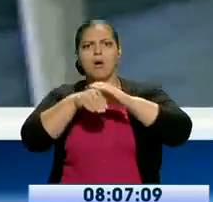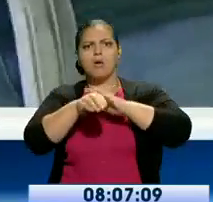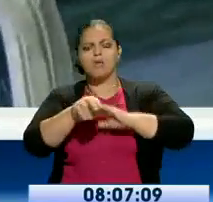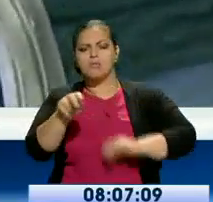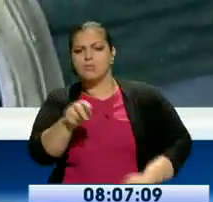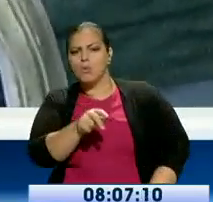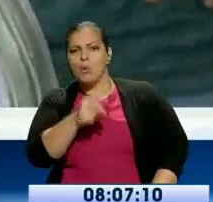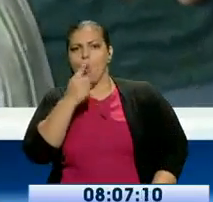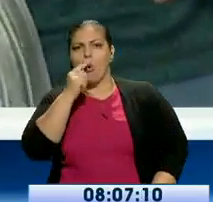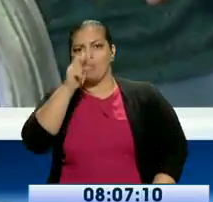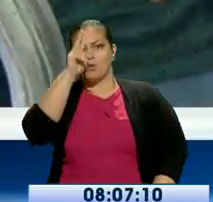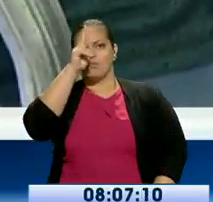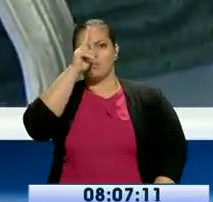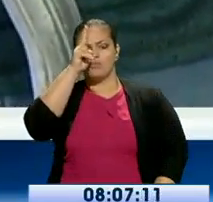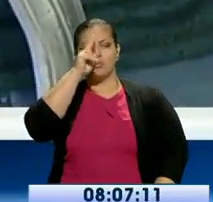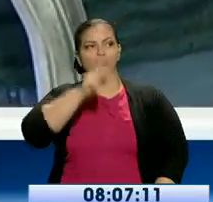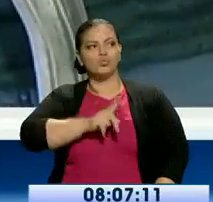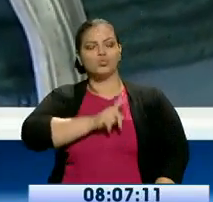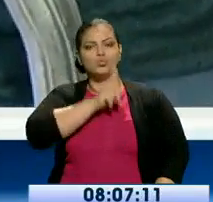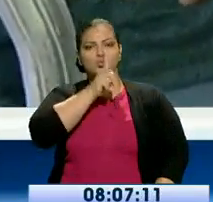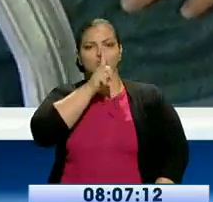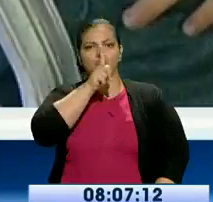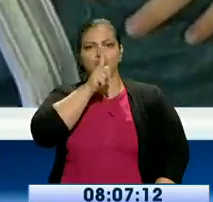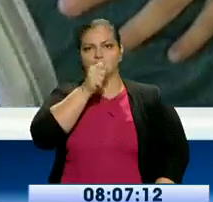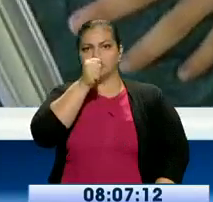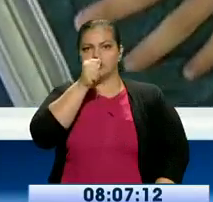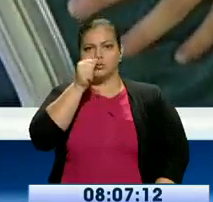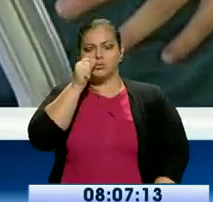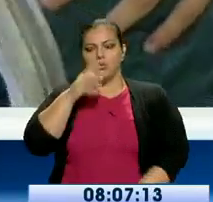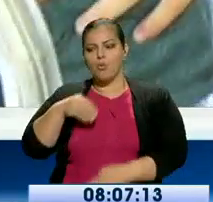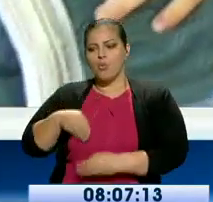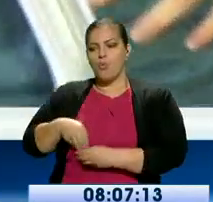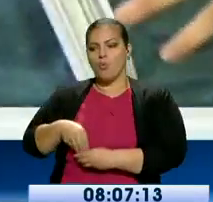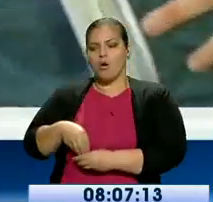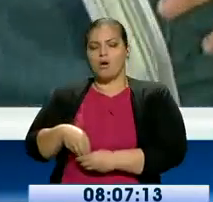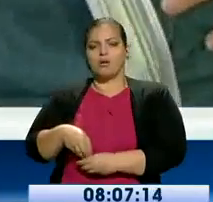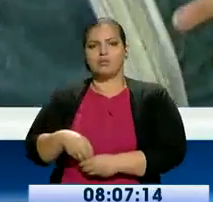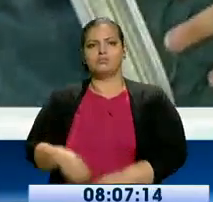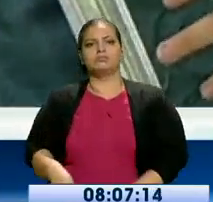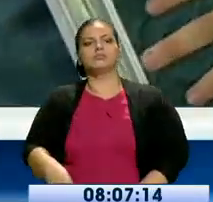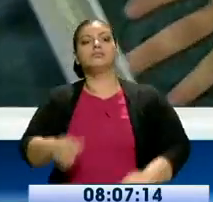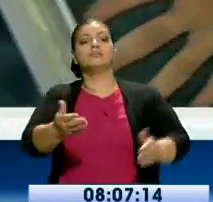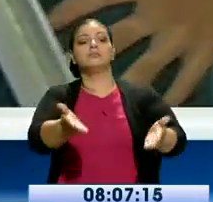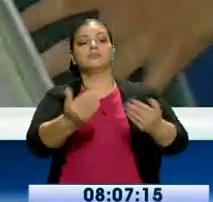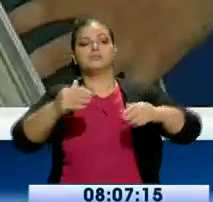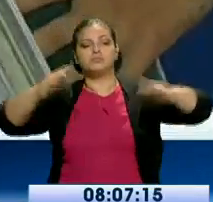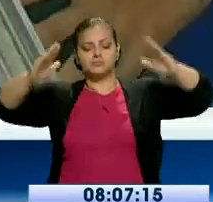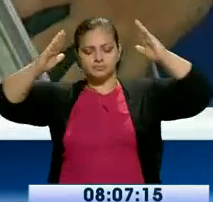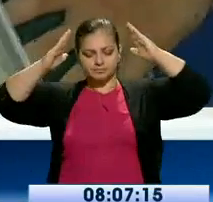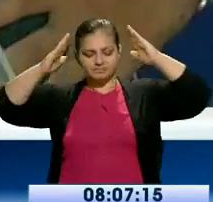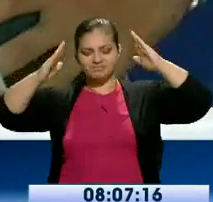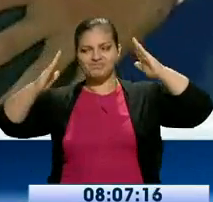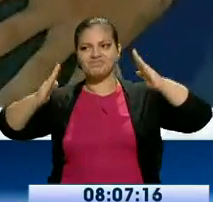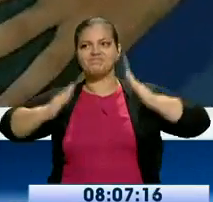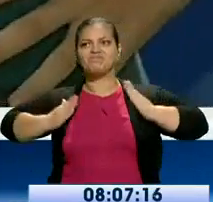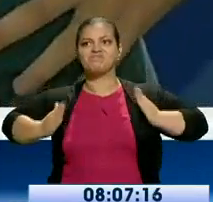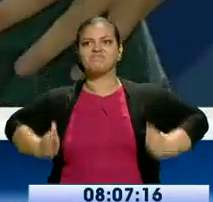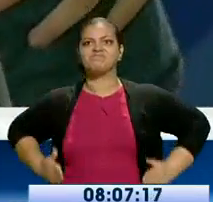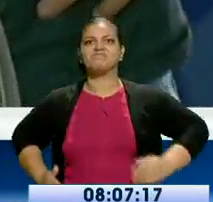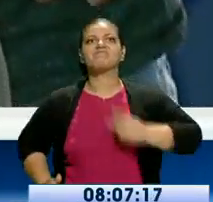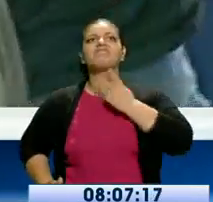un ciudadano, a quien le descubrieron varios sobres de una sustancia sujeta a fiscalización, mientras